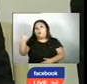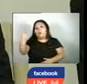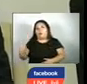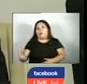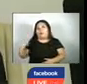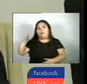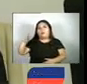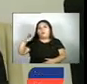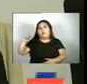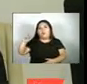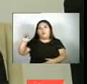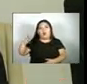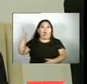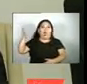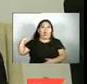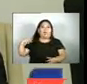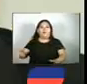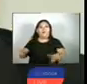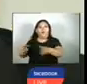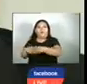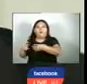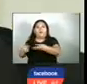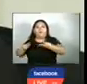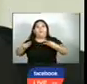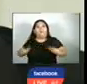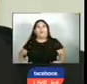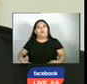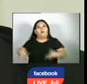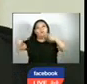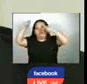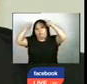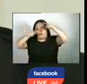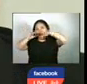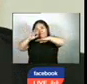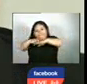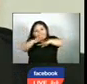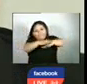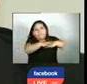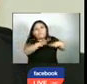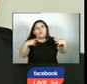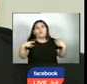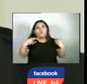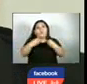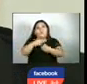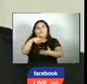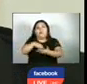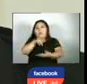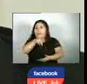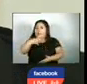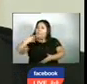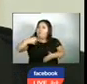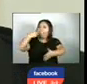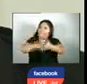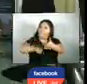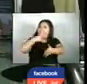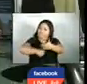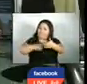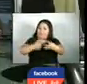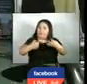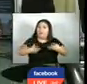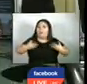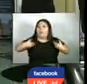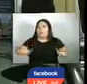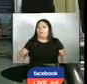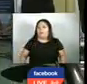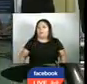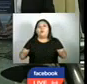exmiembro del Comité de Derechos Humanos de las Naciones Unidas, hace un llamado a la sociedad civil para que exijan el cumplimiento de sus derechos y no